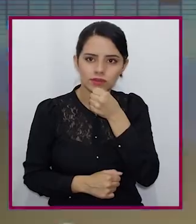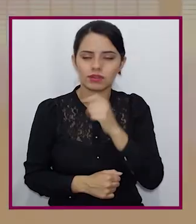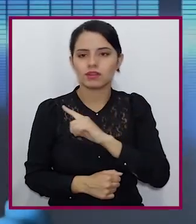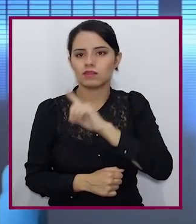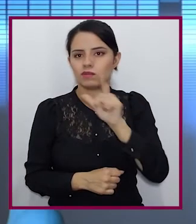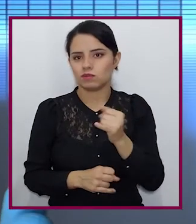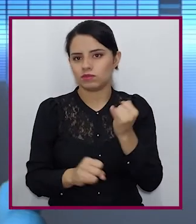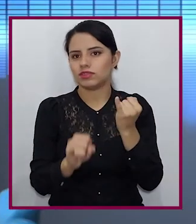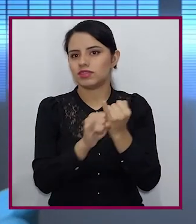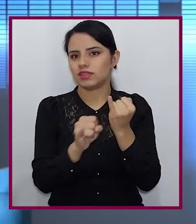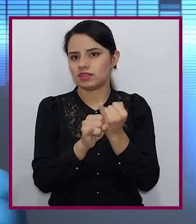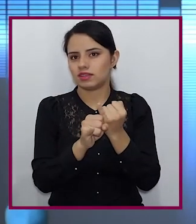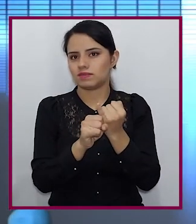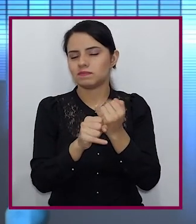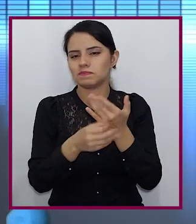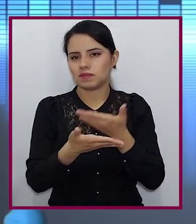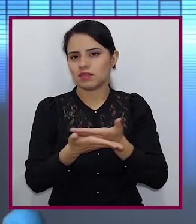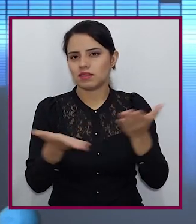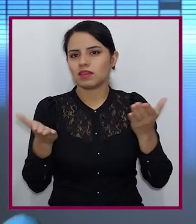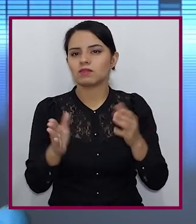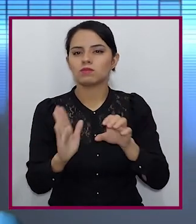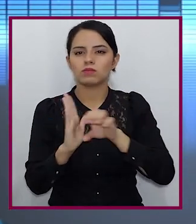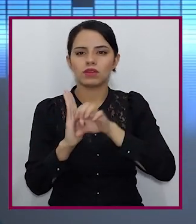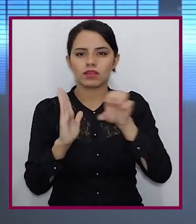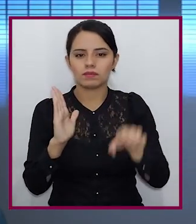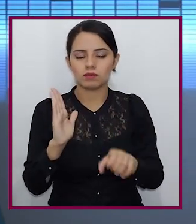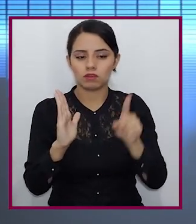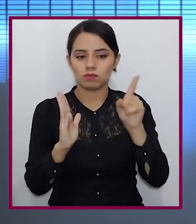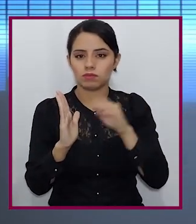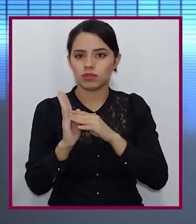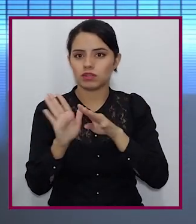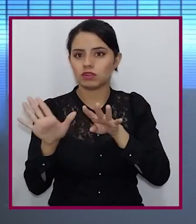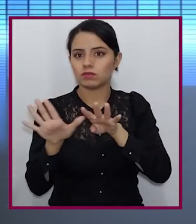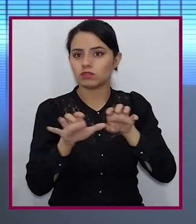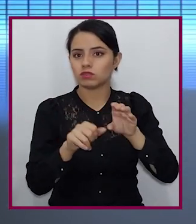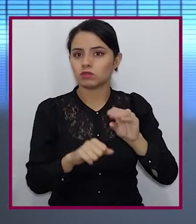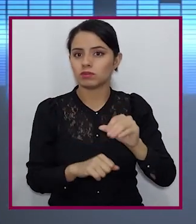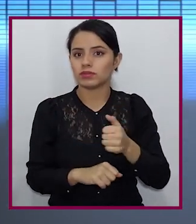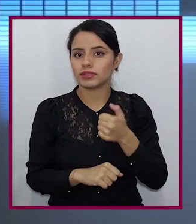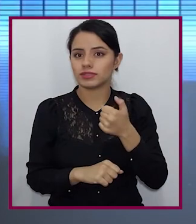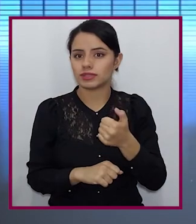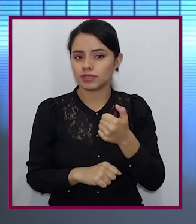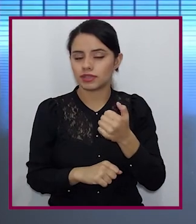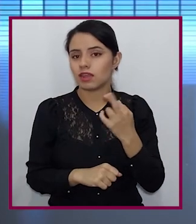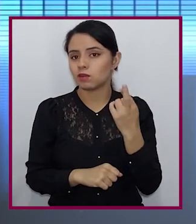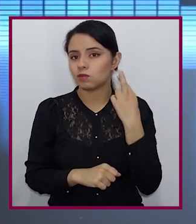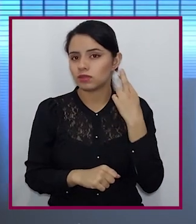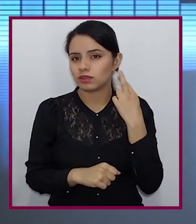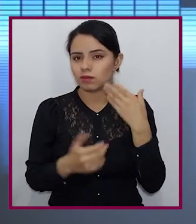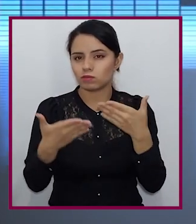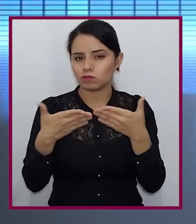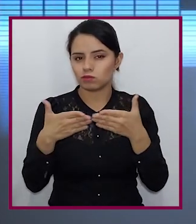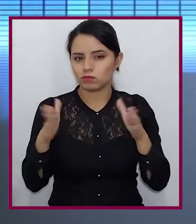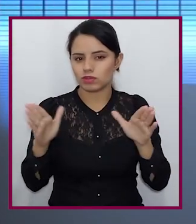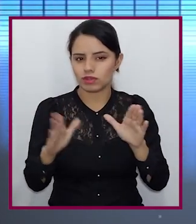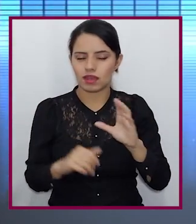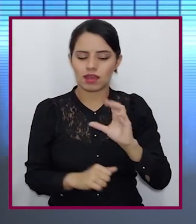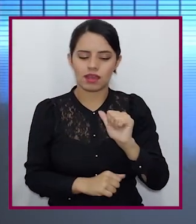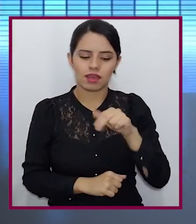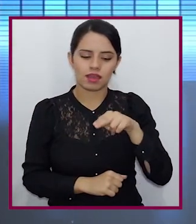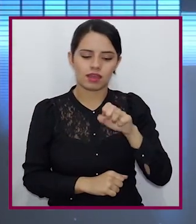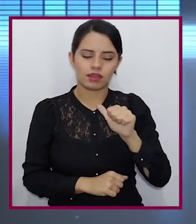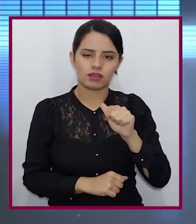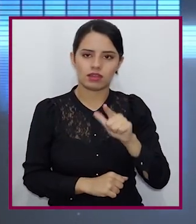internet. Por ejemplo, en 1996, la cadena de radio pública andaluza Canal Sur Radio